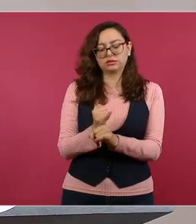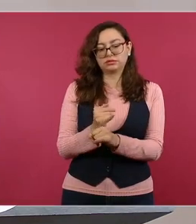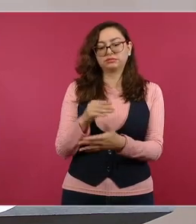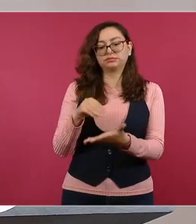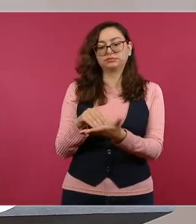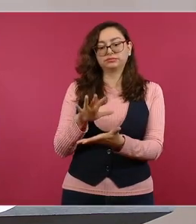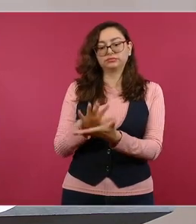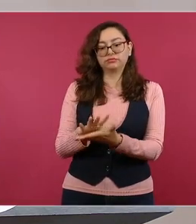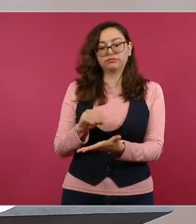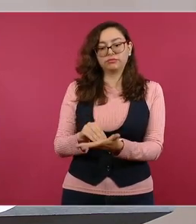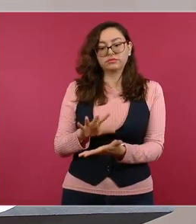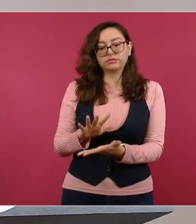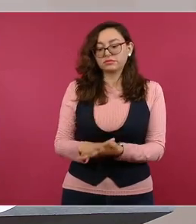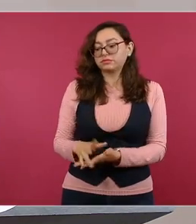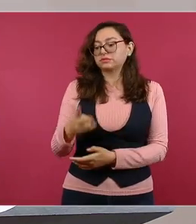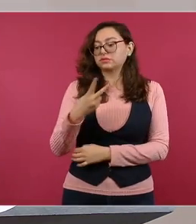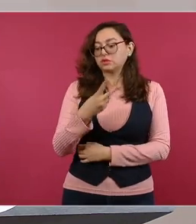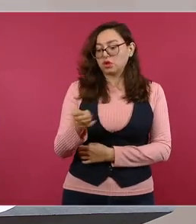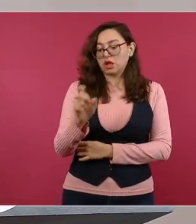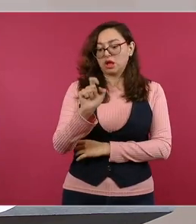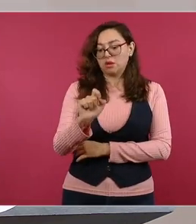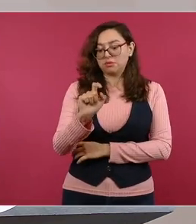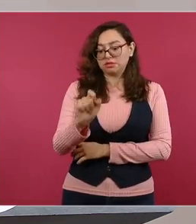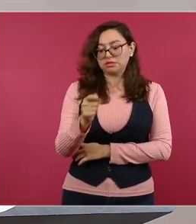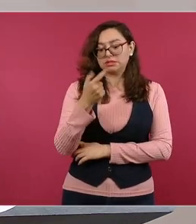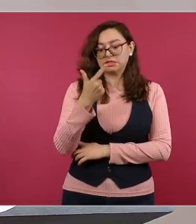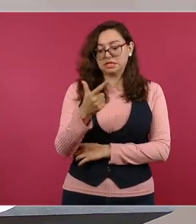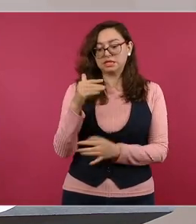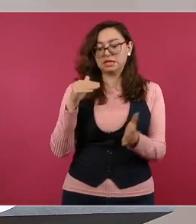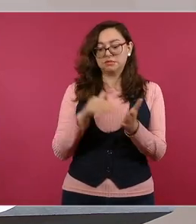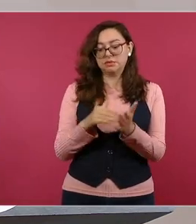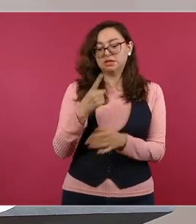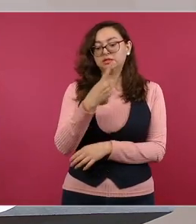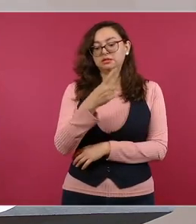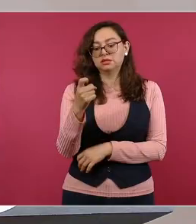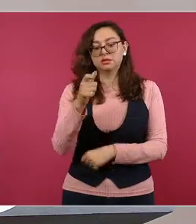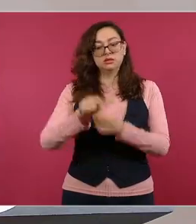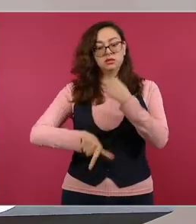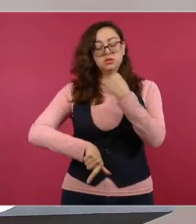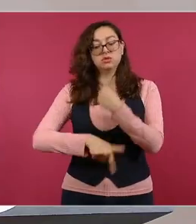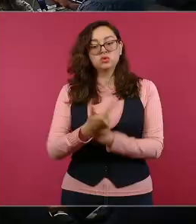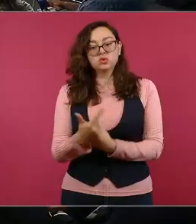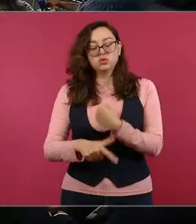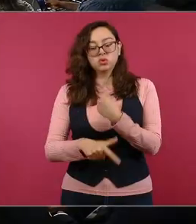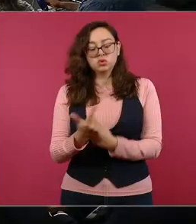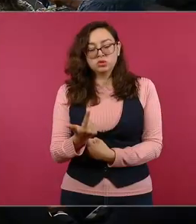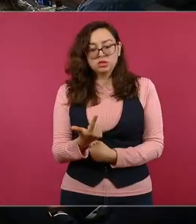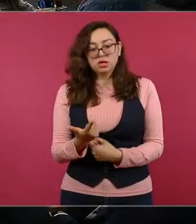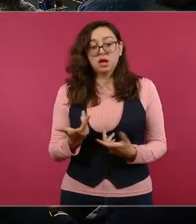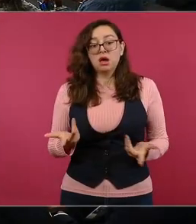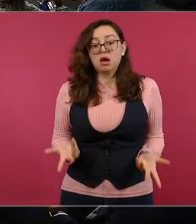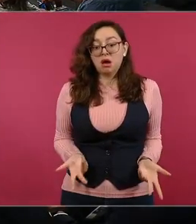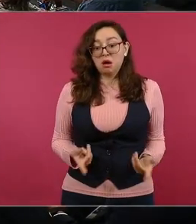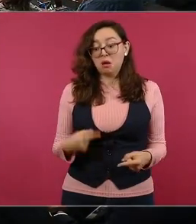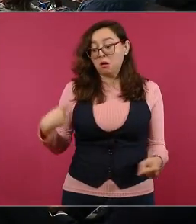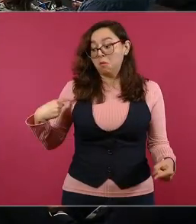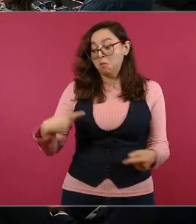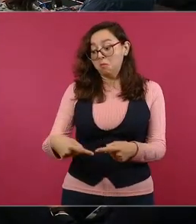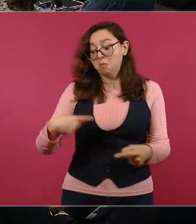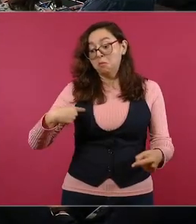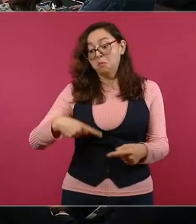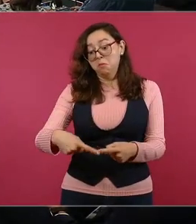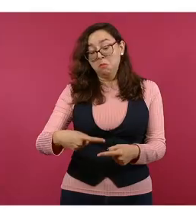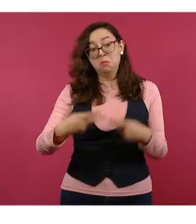registros son 27112 obviamente todavía hay chance de que se registren más